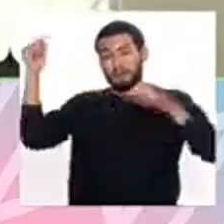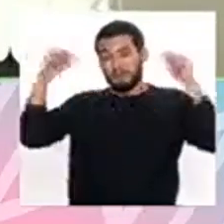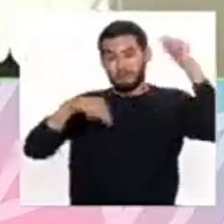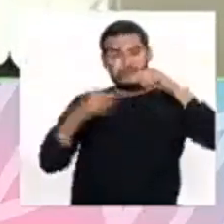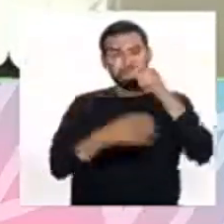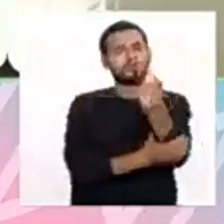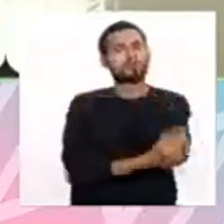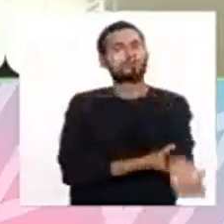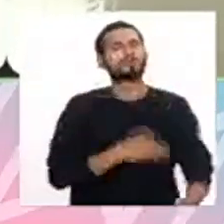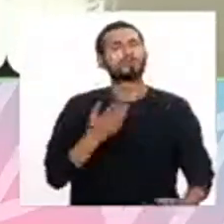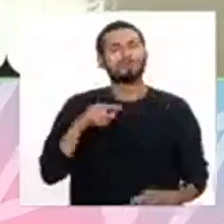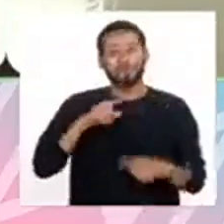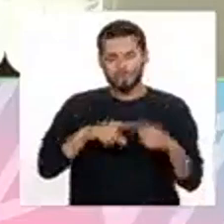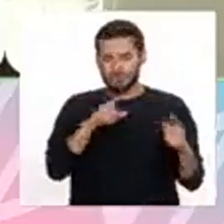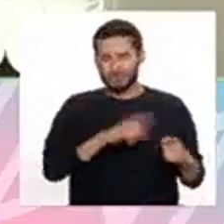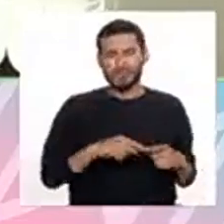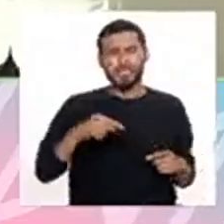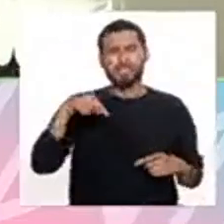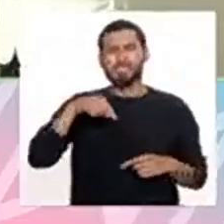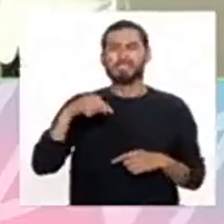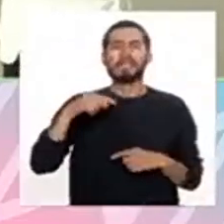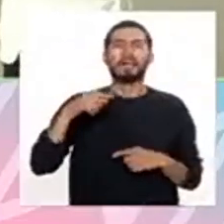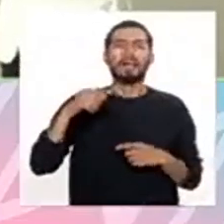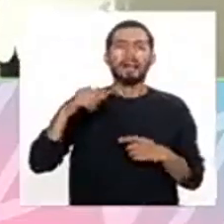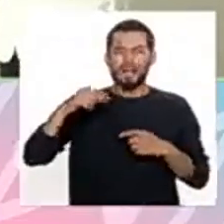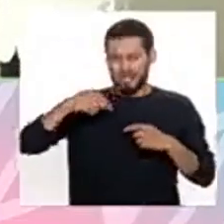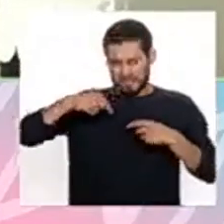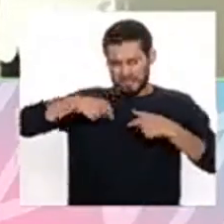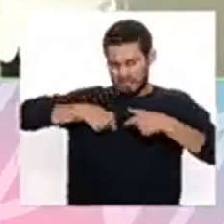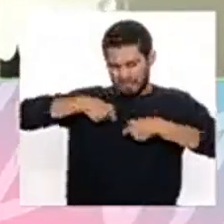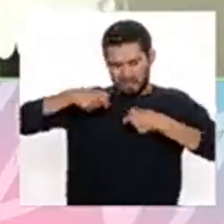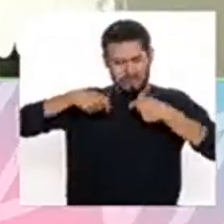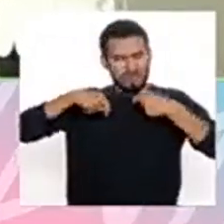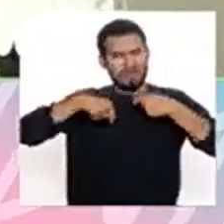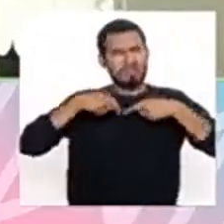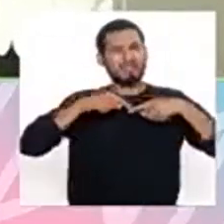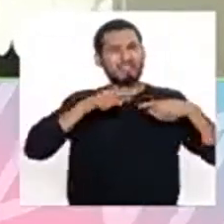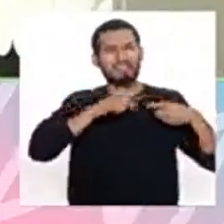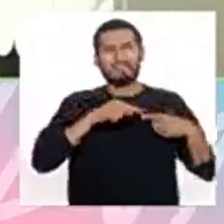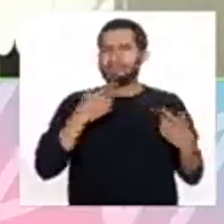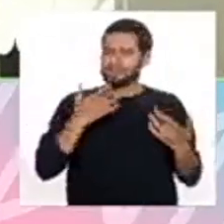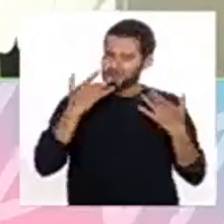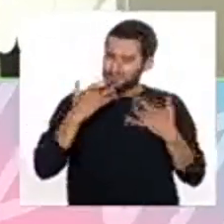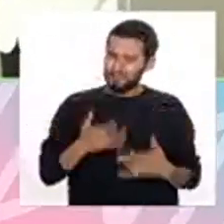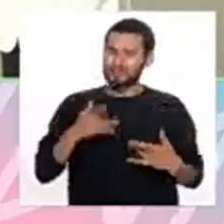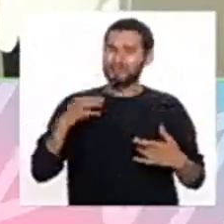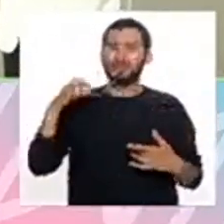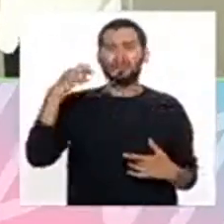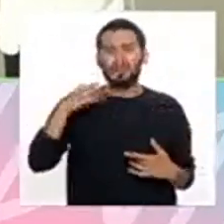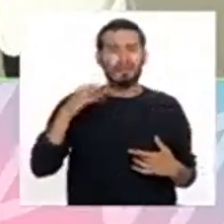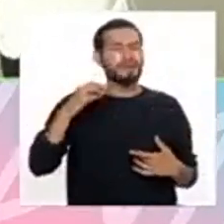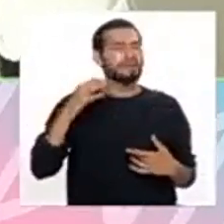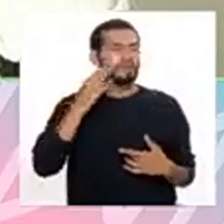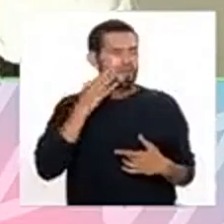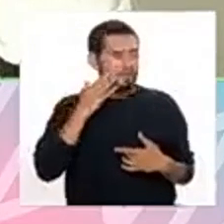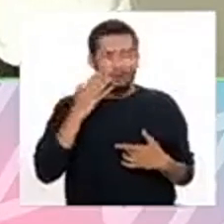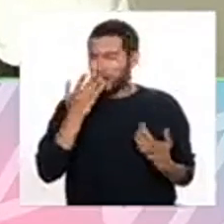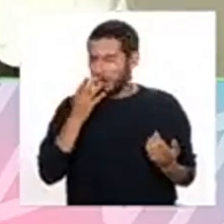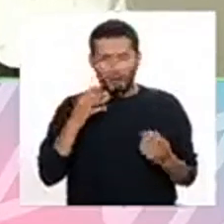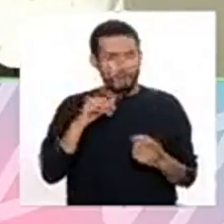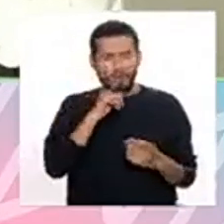la extracción de cuerpos extraños en vía aérea, que lamentablemente pues nuestros padres a veces se descuidan, ¿no?